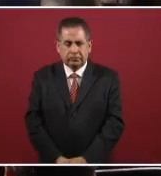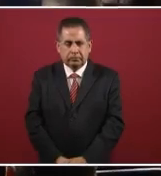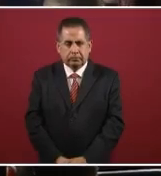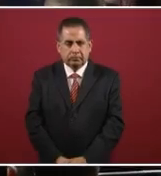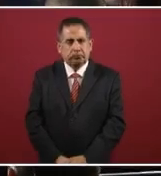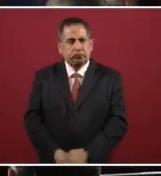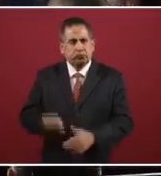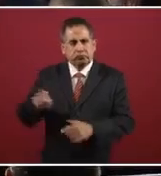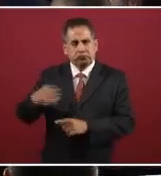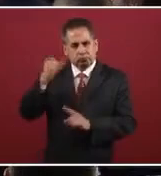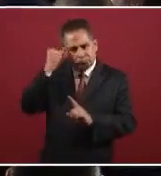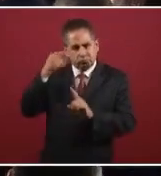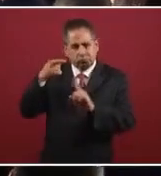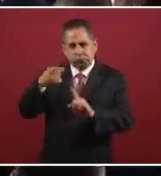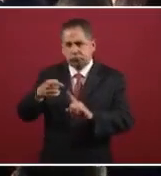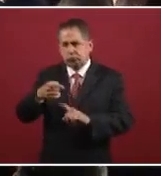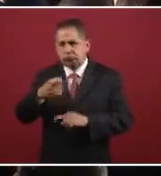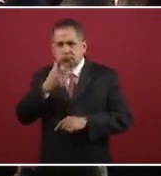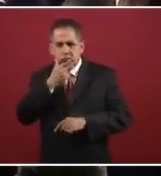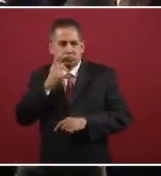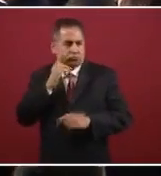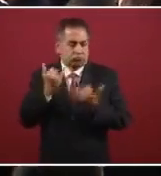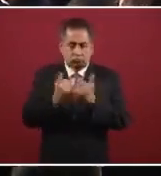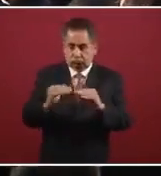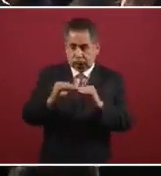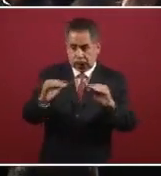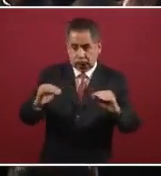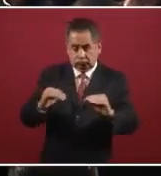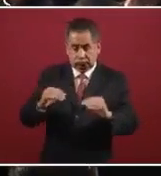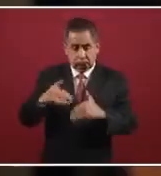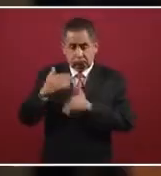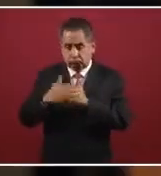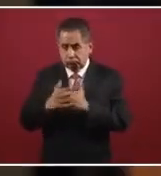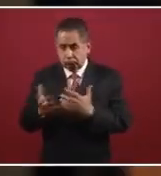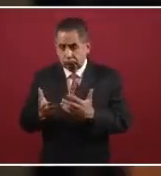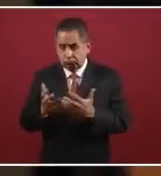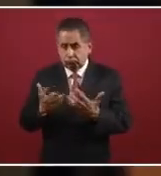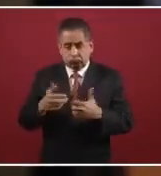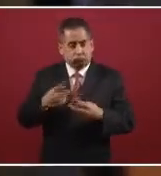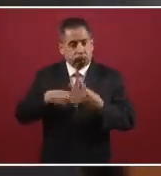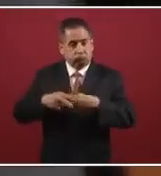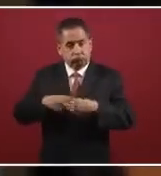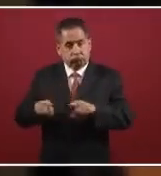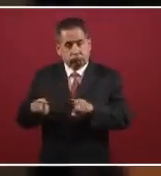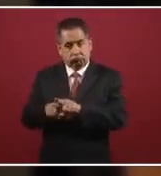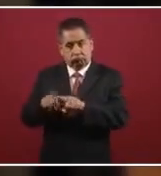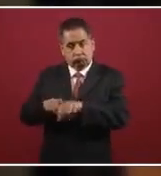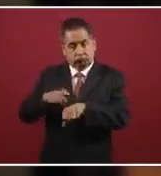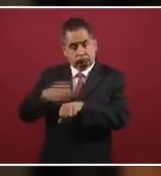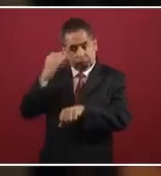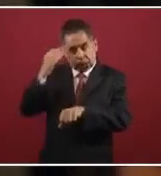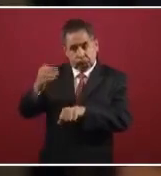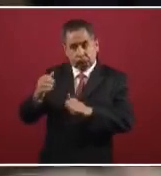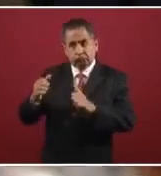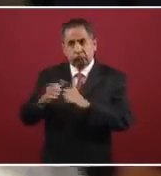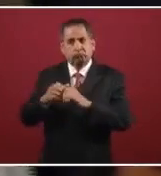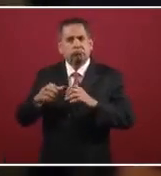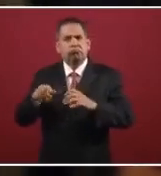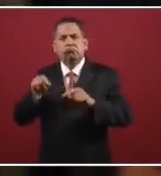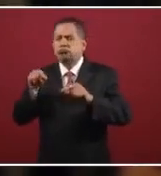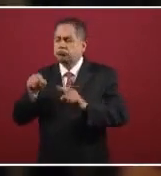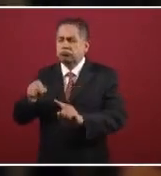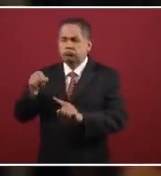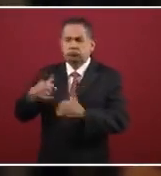lograr la igualdad y aumentar la capacidad productiva del país al mismo tiempo, con énfasis en